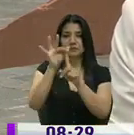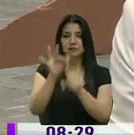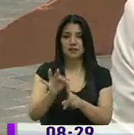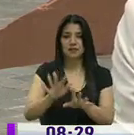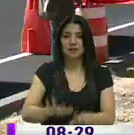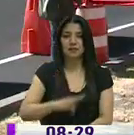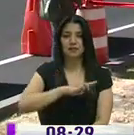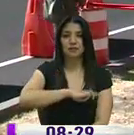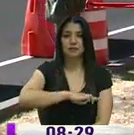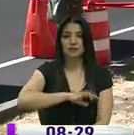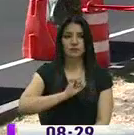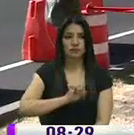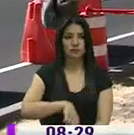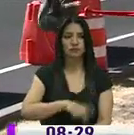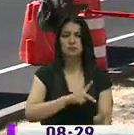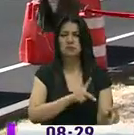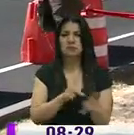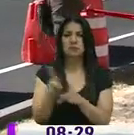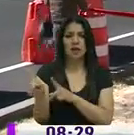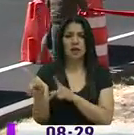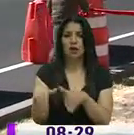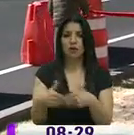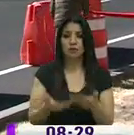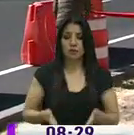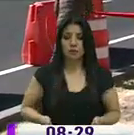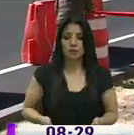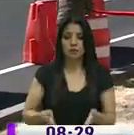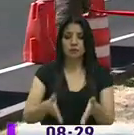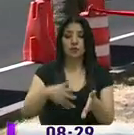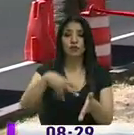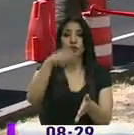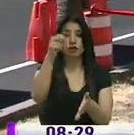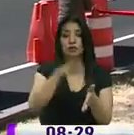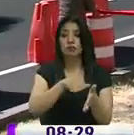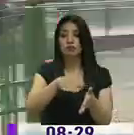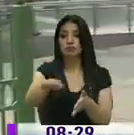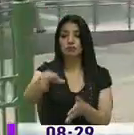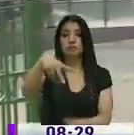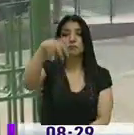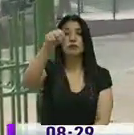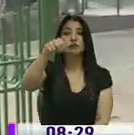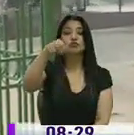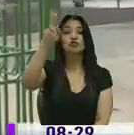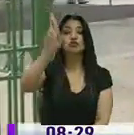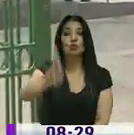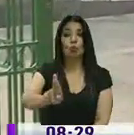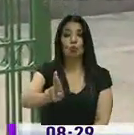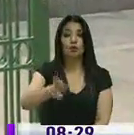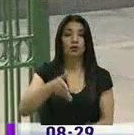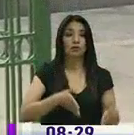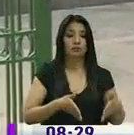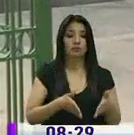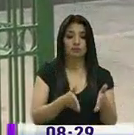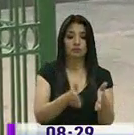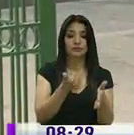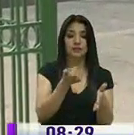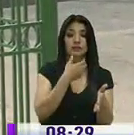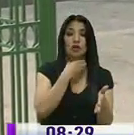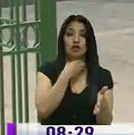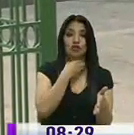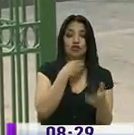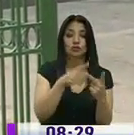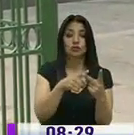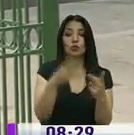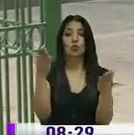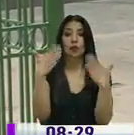metropolitano el plan consiste en integrar la panamericana norte con la panamericana sur a través de los ejes viales plaza 10 de agosto